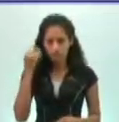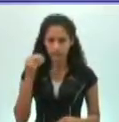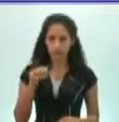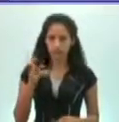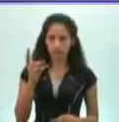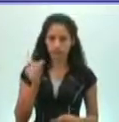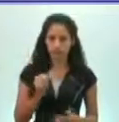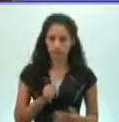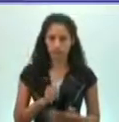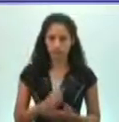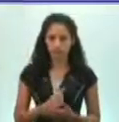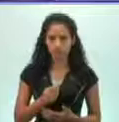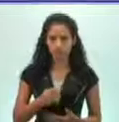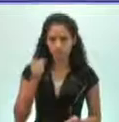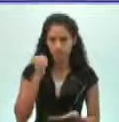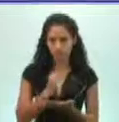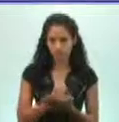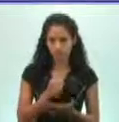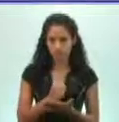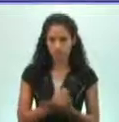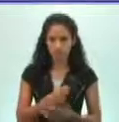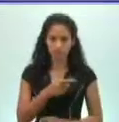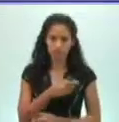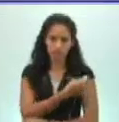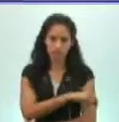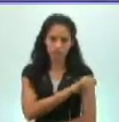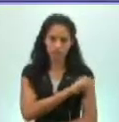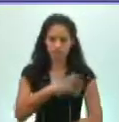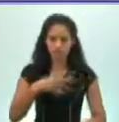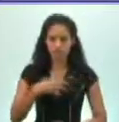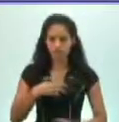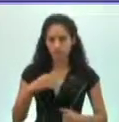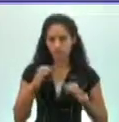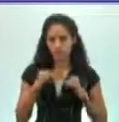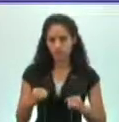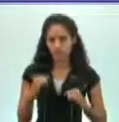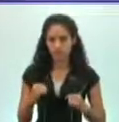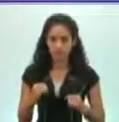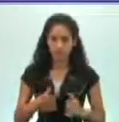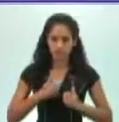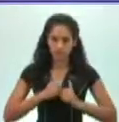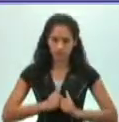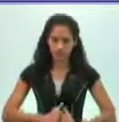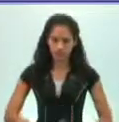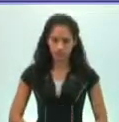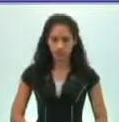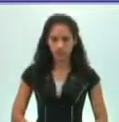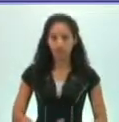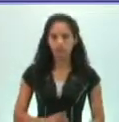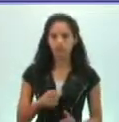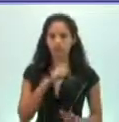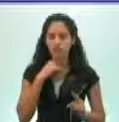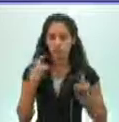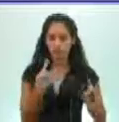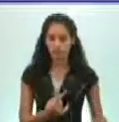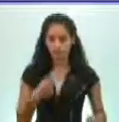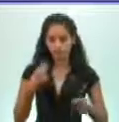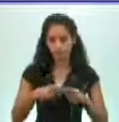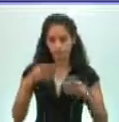censos más exactos sobre la población y demás información, donde registraban nacimientos, defunciones,